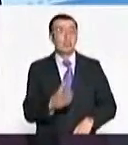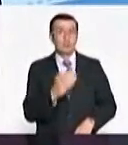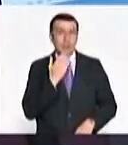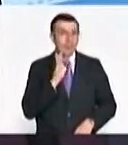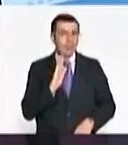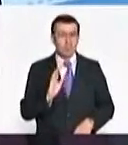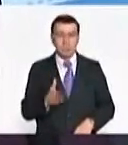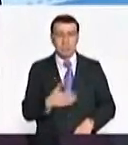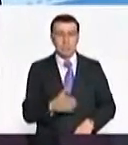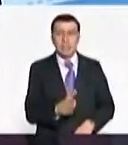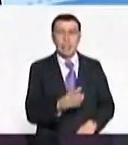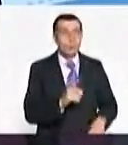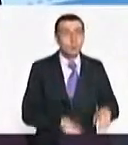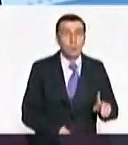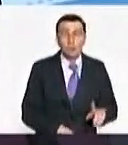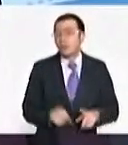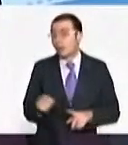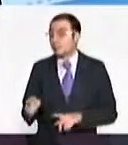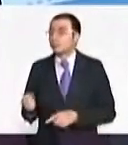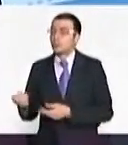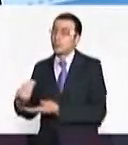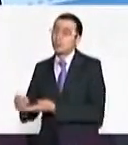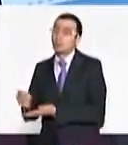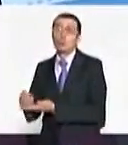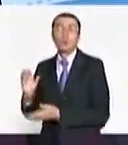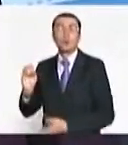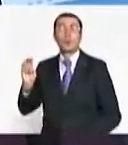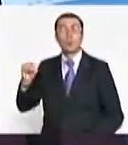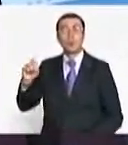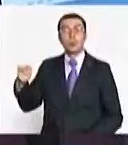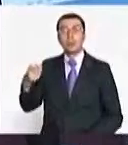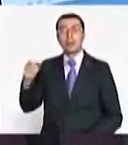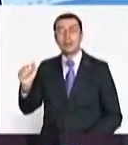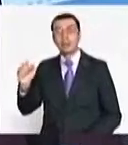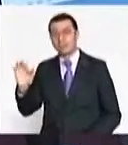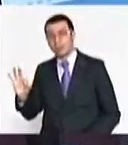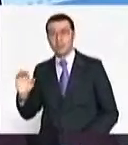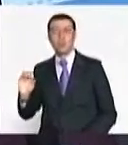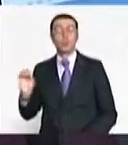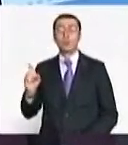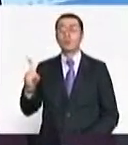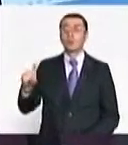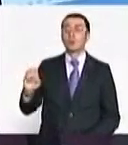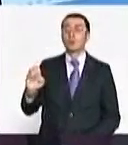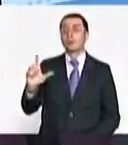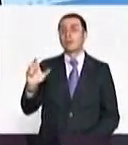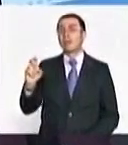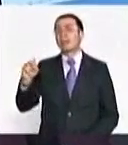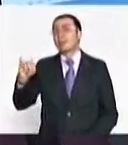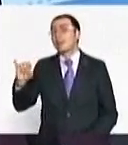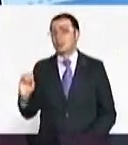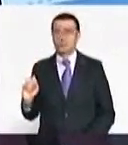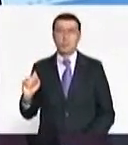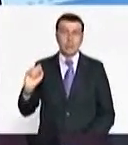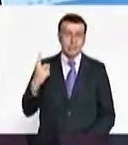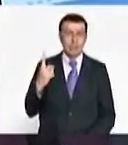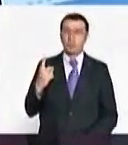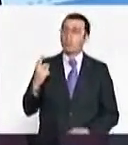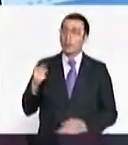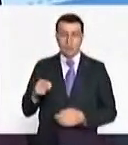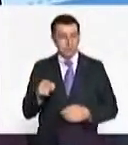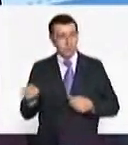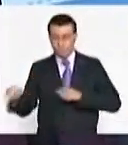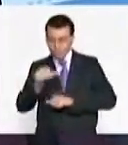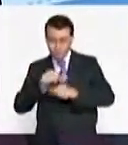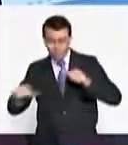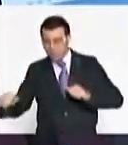omega 3 o al consumo de selenio, pues entonces lo ideal sería de que yo tenga un suplemento, un suplemento que me complemente o